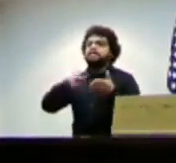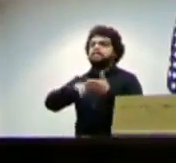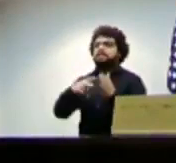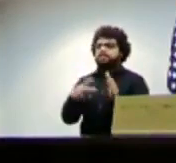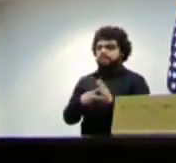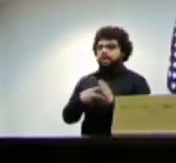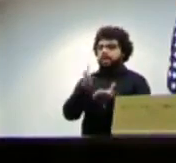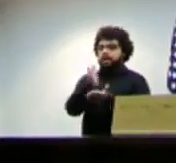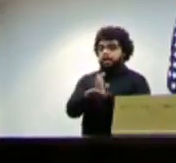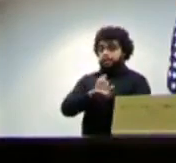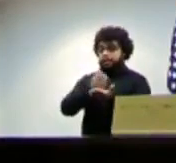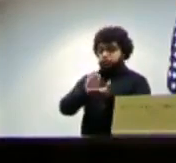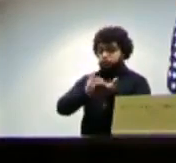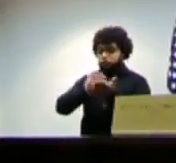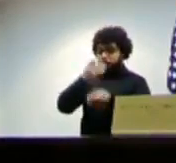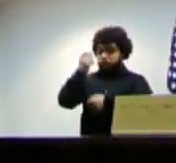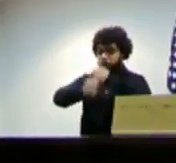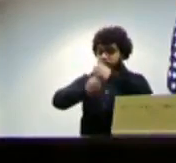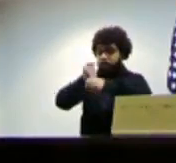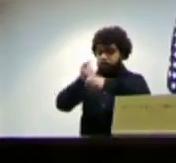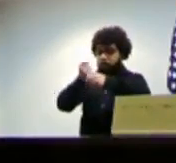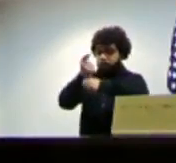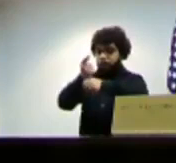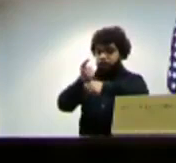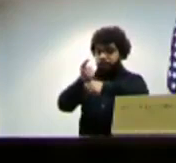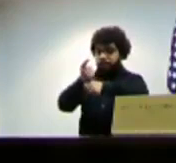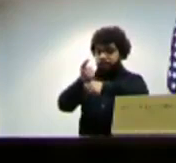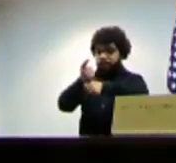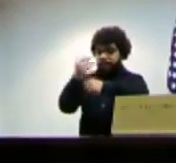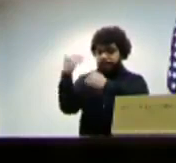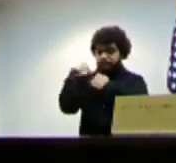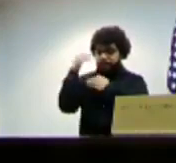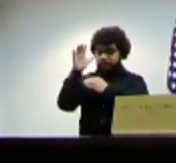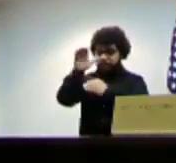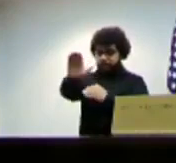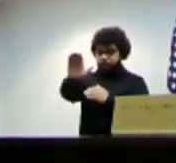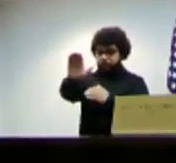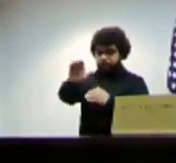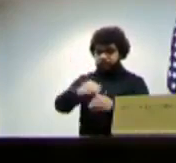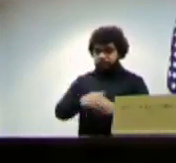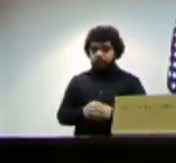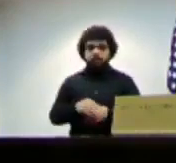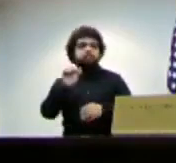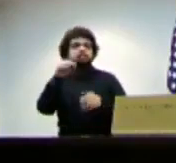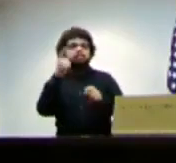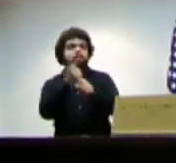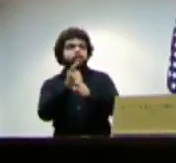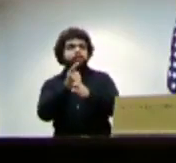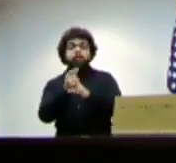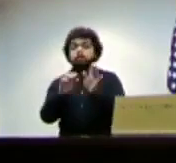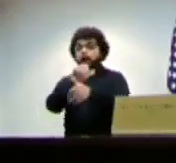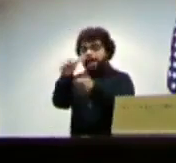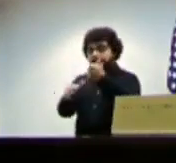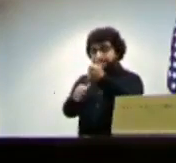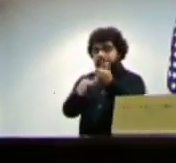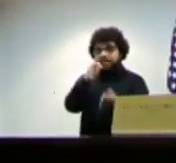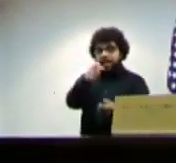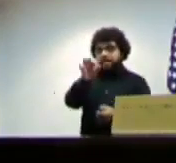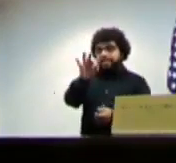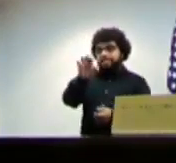el presupuesto anual de la Autoridad Energética es suyo. Sí, de la autoridad. Con la asistencia del señor Fernando Padilla